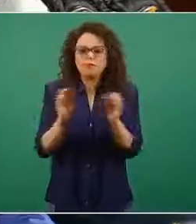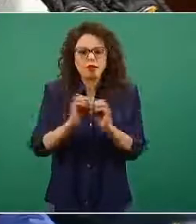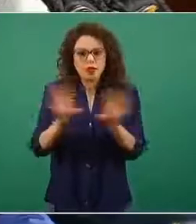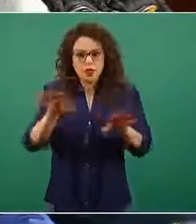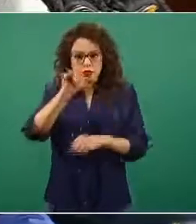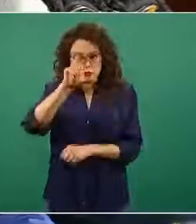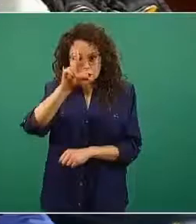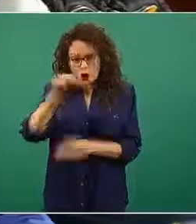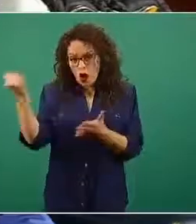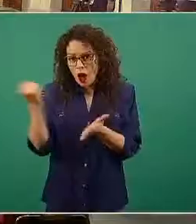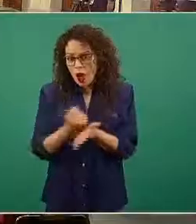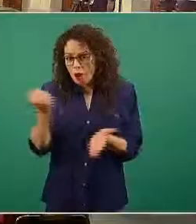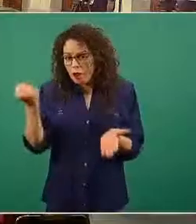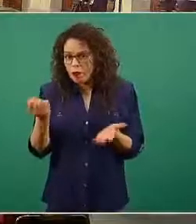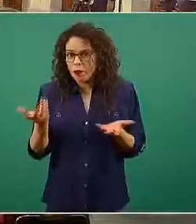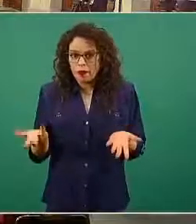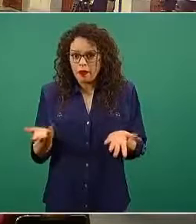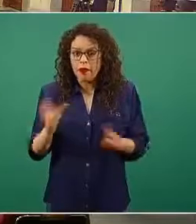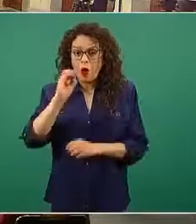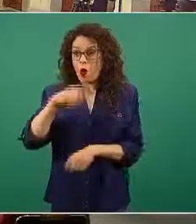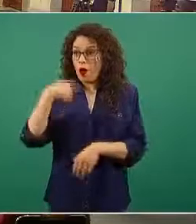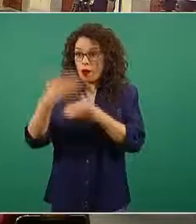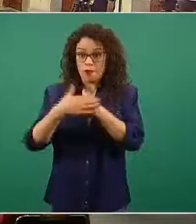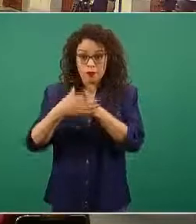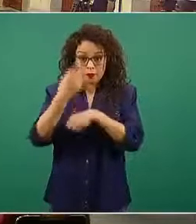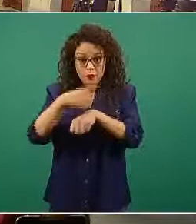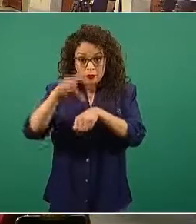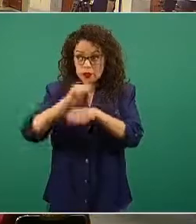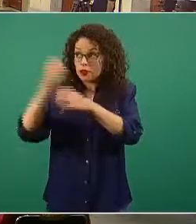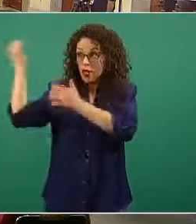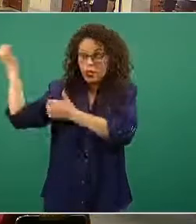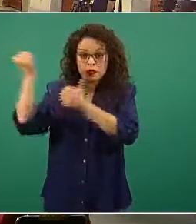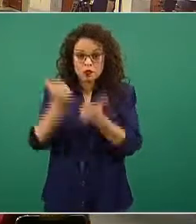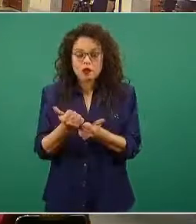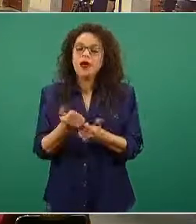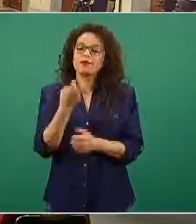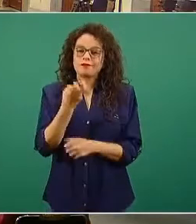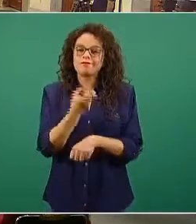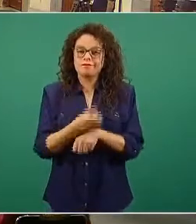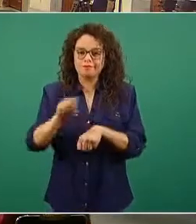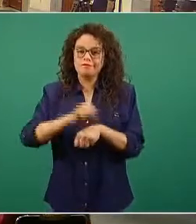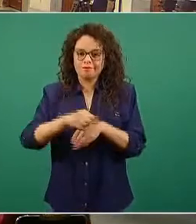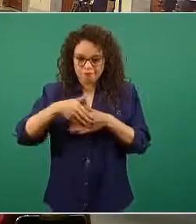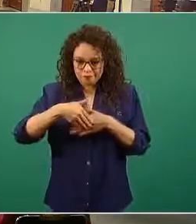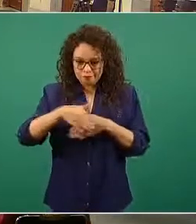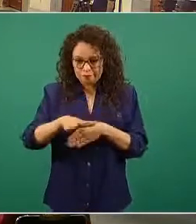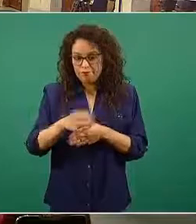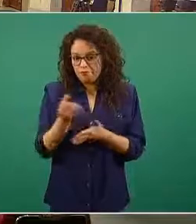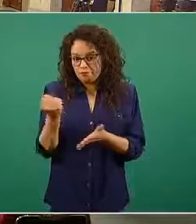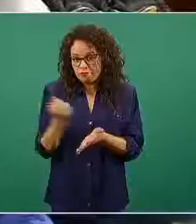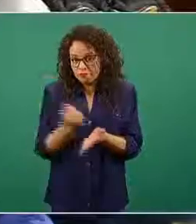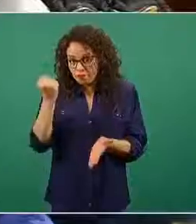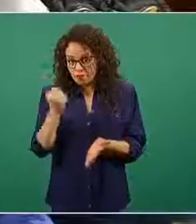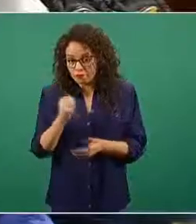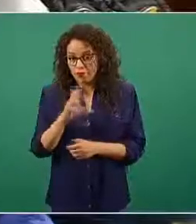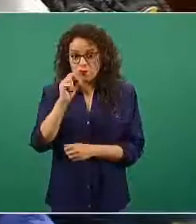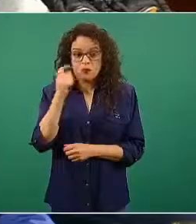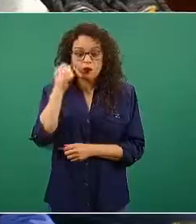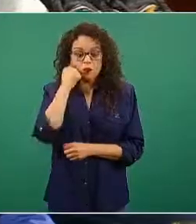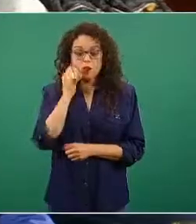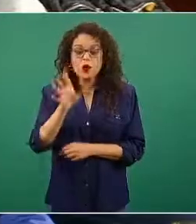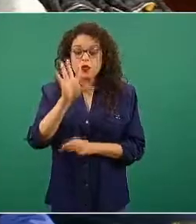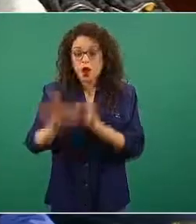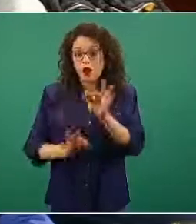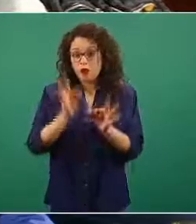está aprobada? Si va a llegar la otra semana, pues seguramente se va a aprobar en esta semana, aunque no cumpla esta fase 3